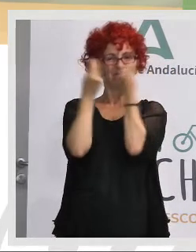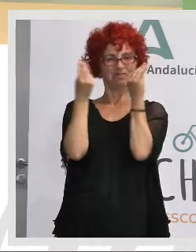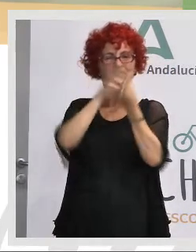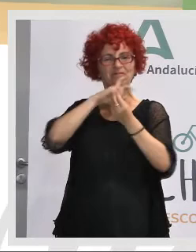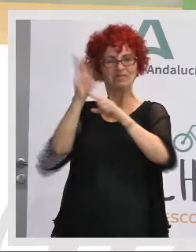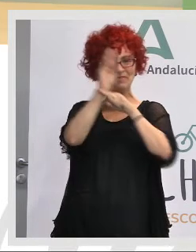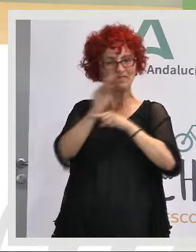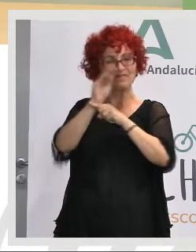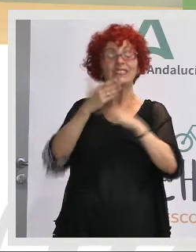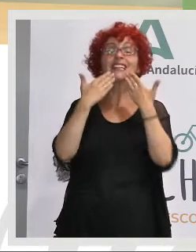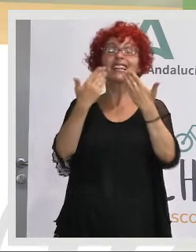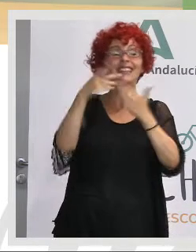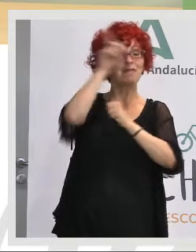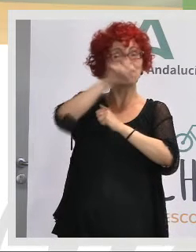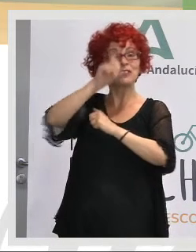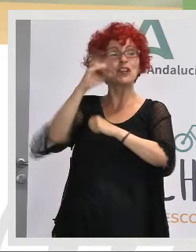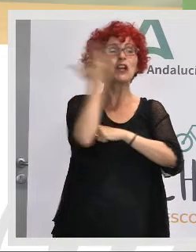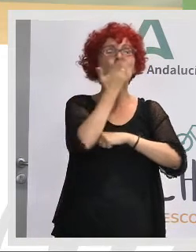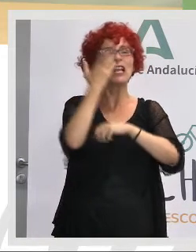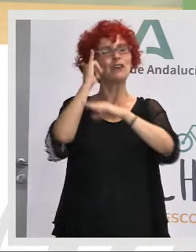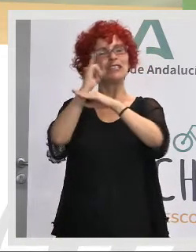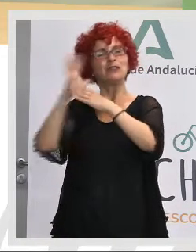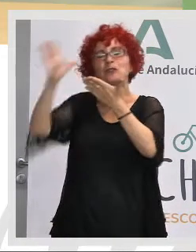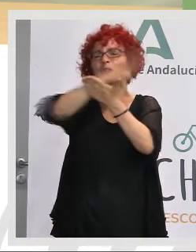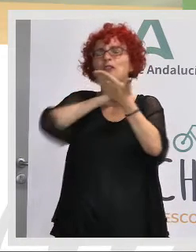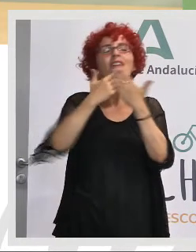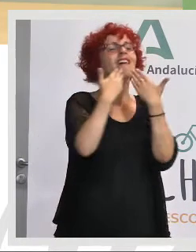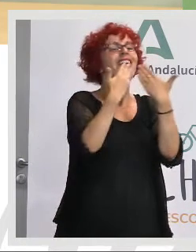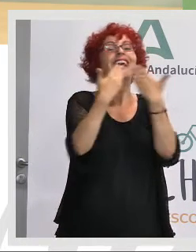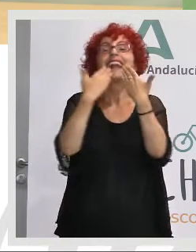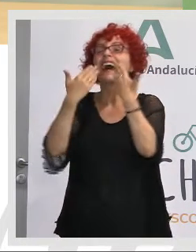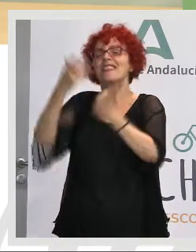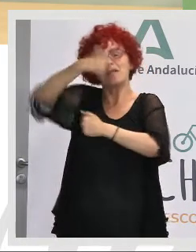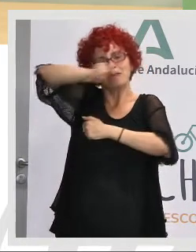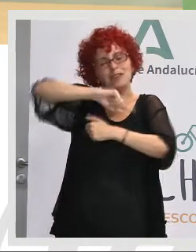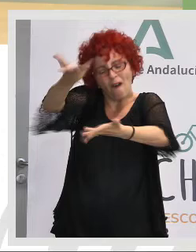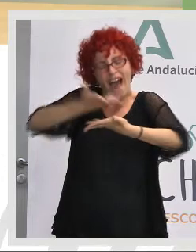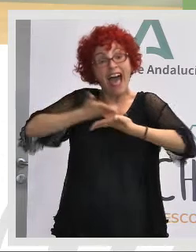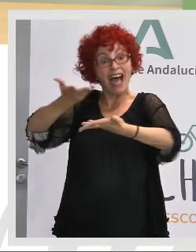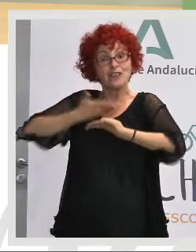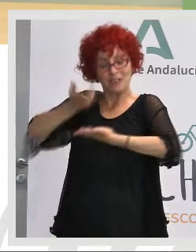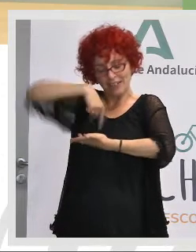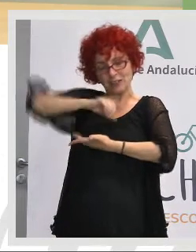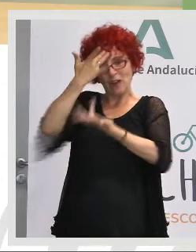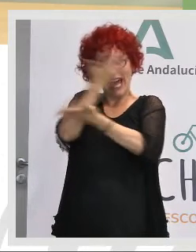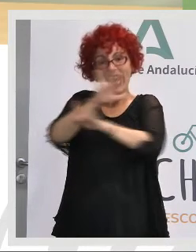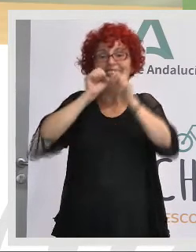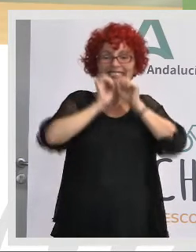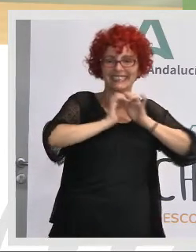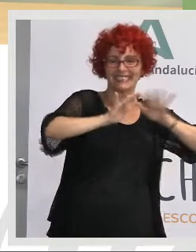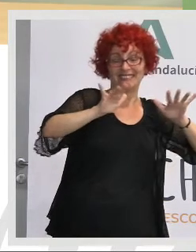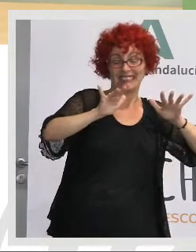centros y al profesorado por participar de este concurso y por ayudarnos a transmitir, ¿no?, lo que desde la